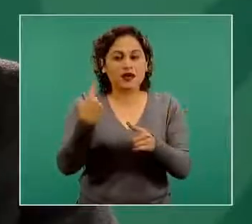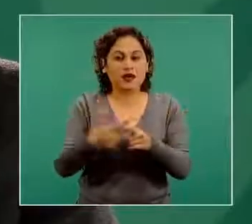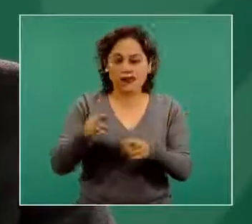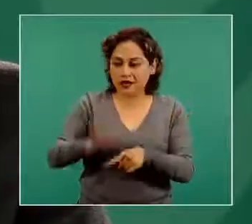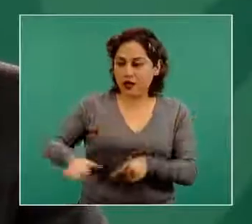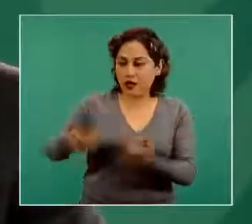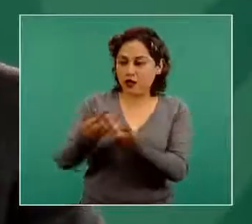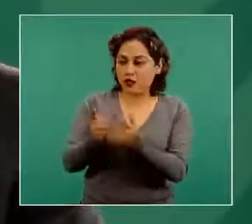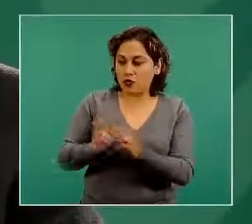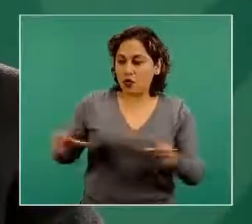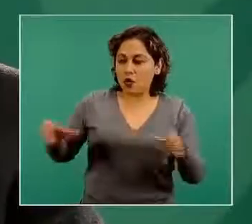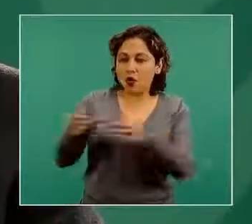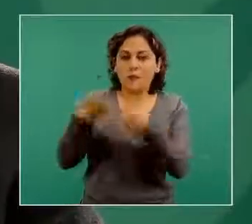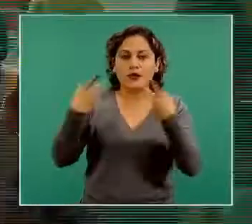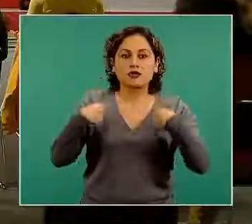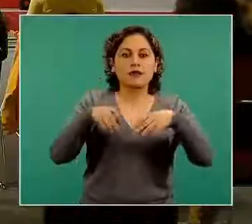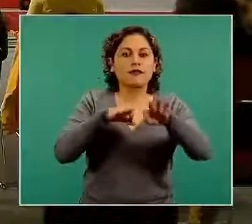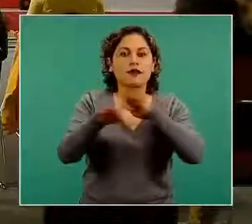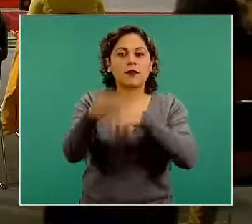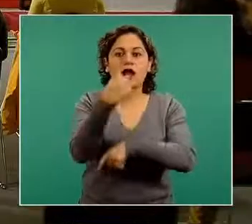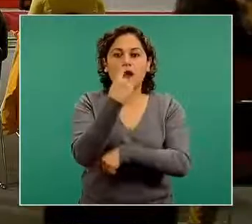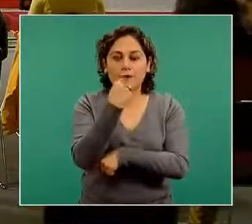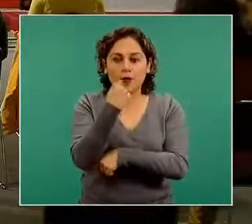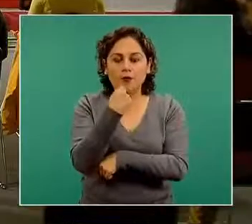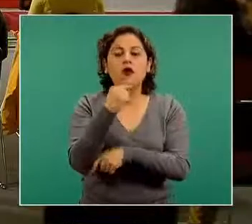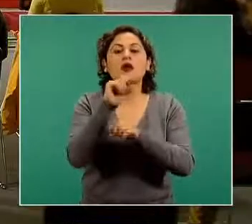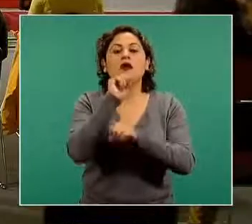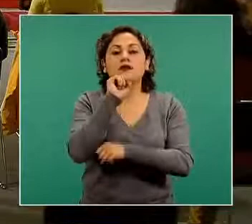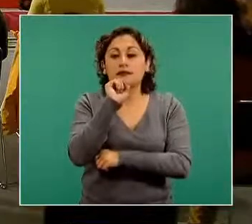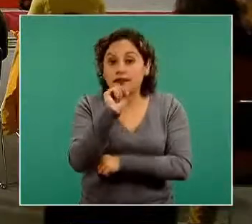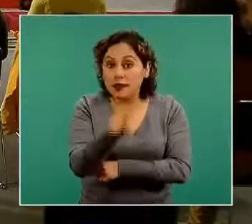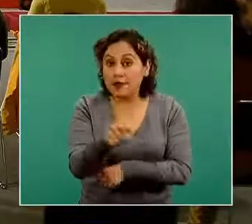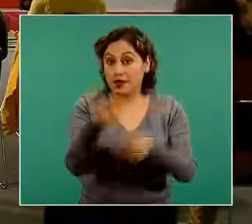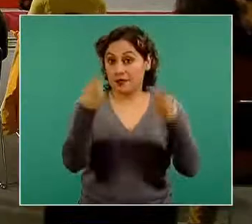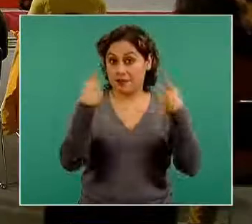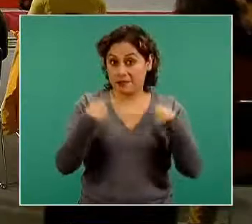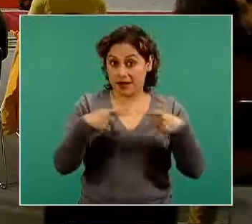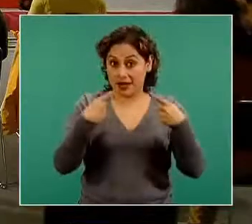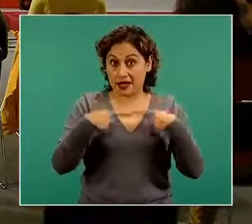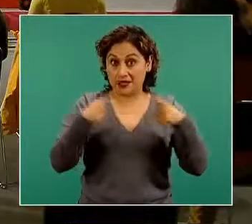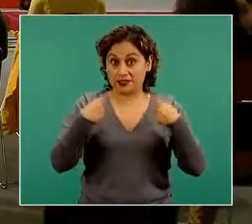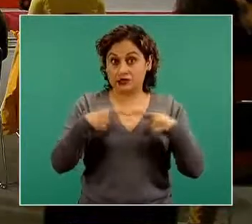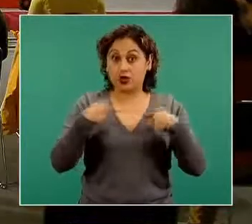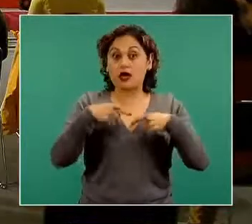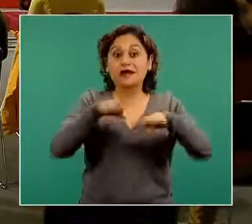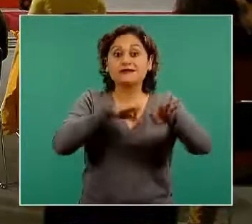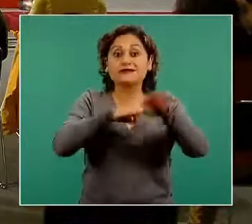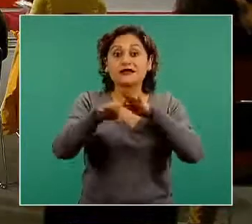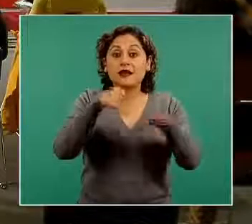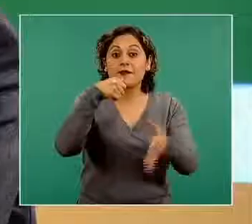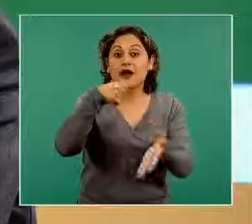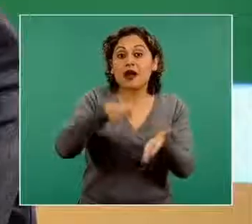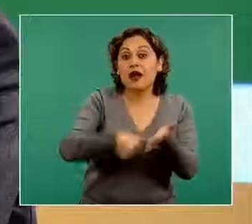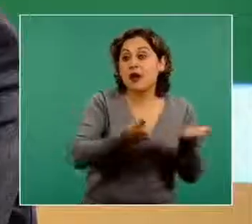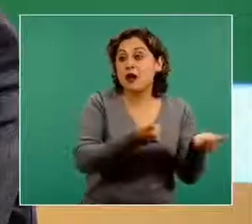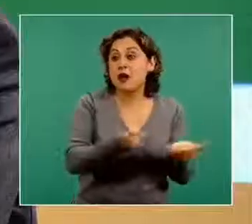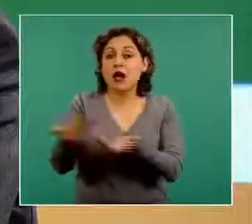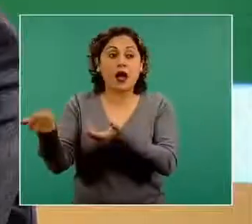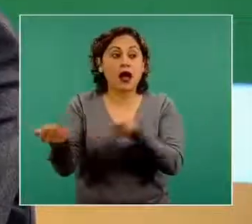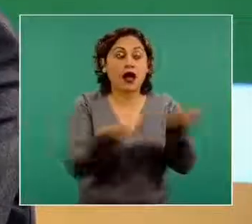policías, las personas mensajeras también han comentado esta perspectiva, evidentemente